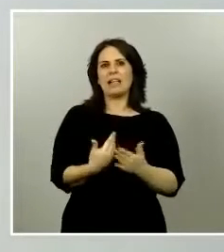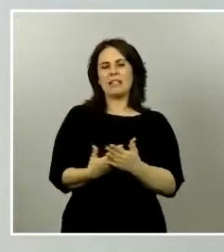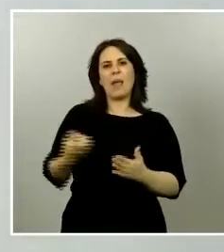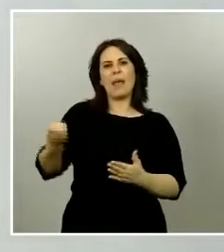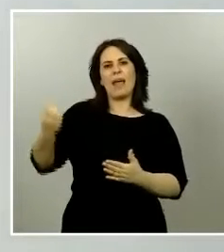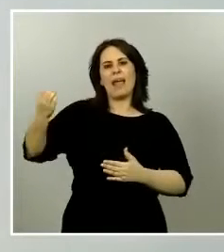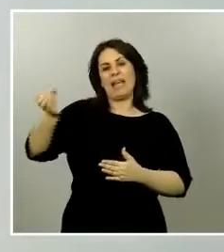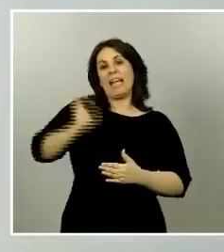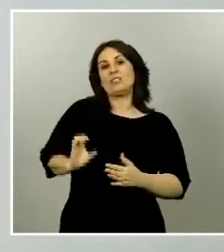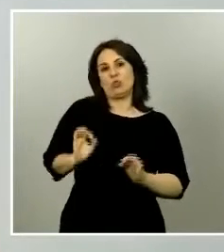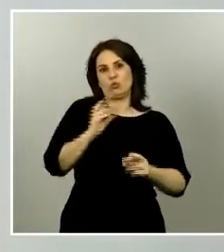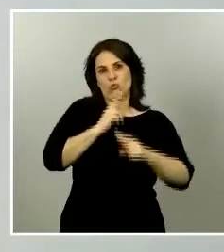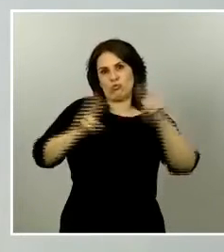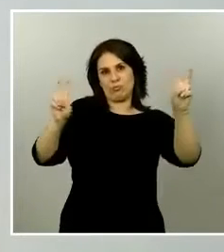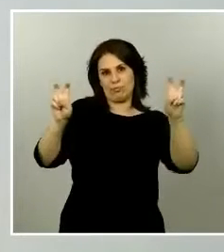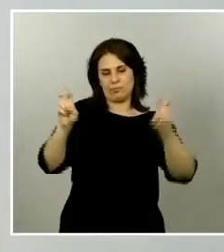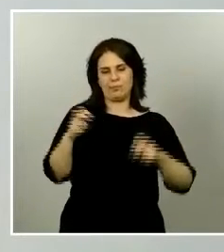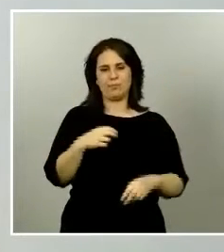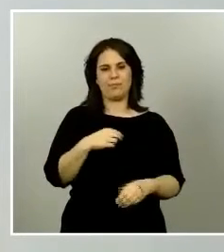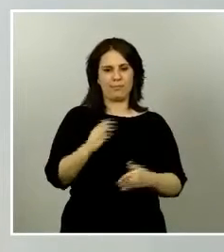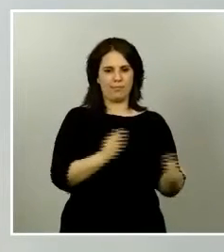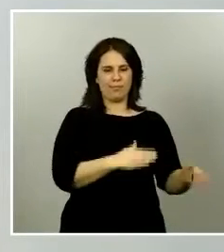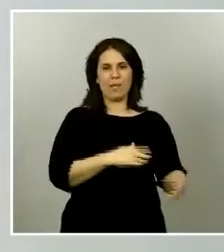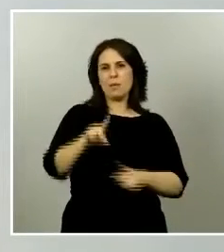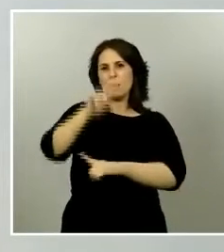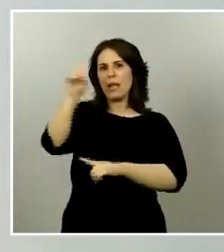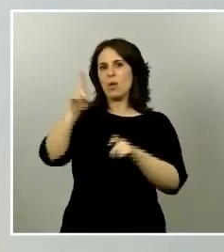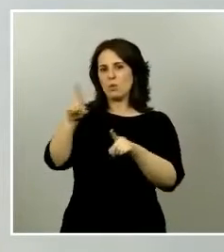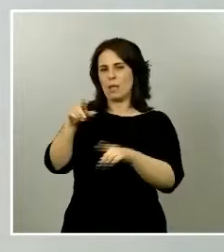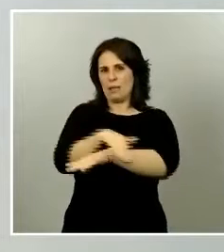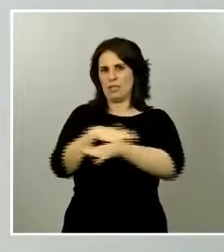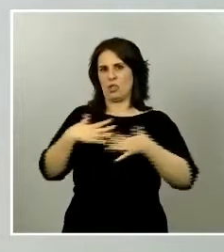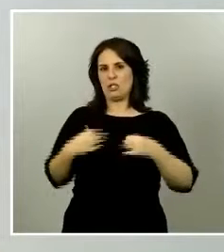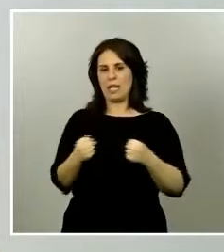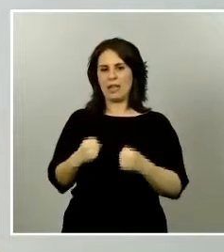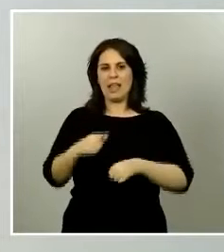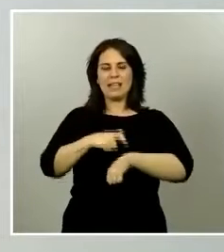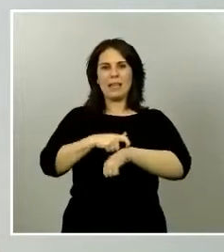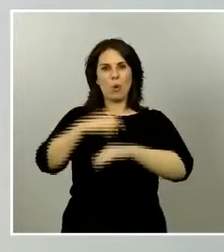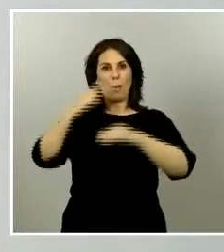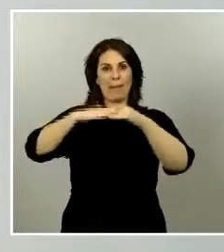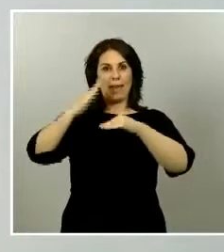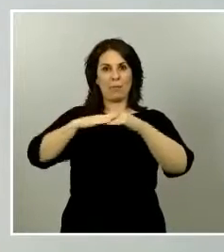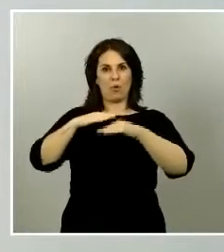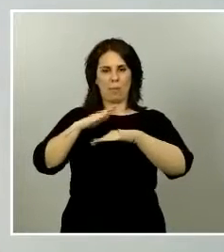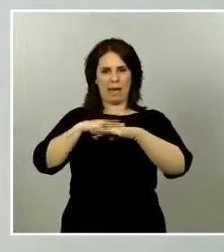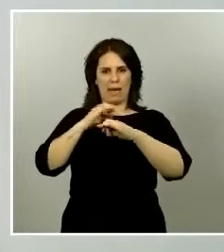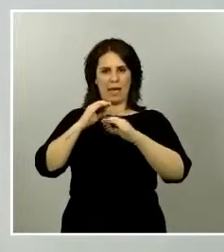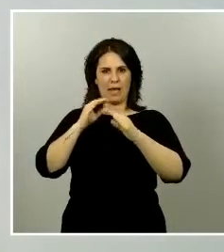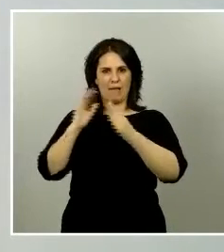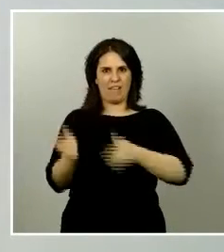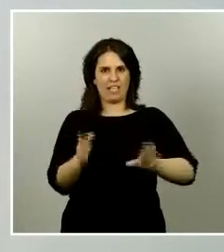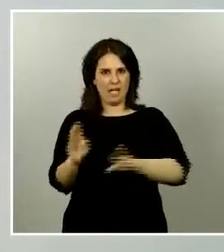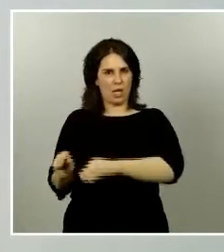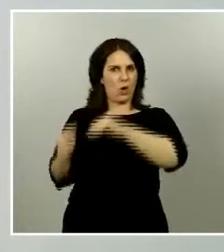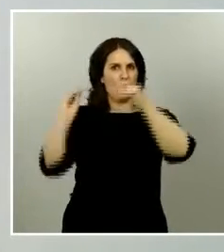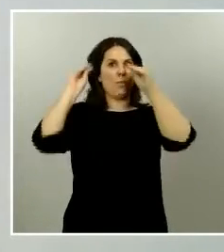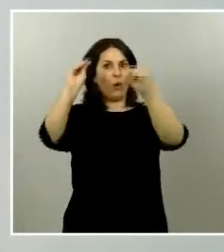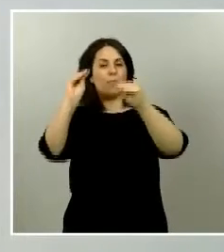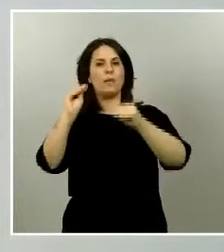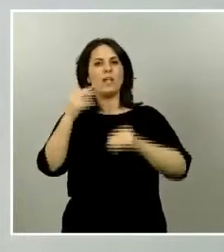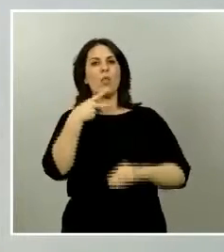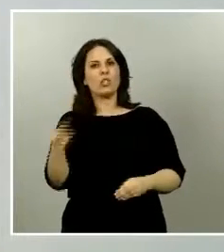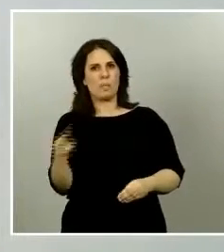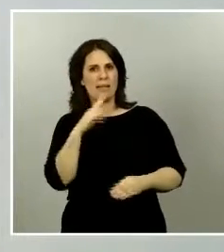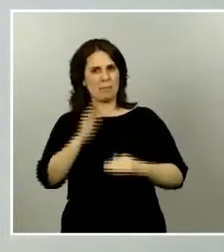cuenta con la renta de garantía de ingresos. Y una pregunta para el ministro Illa, en este momento el tiempo mínimo para pasar de fase